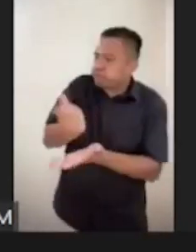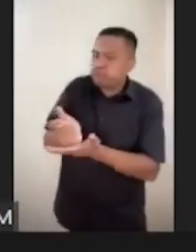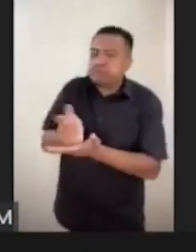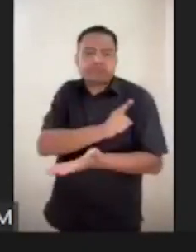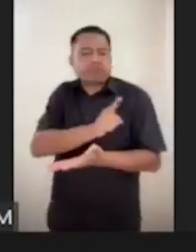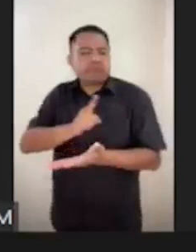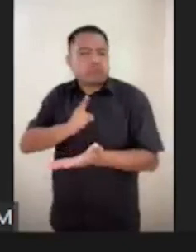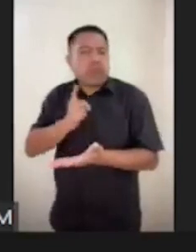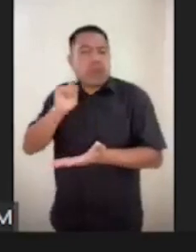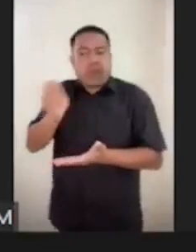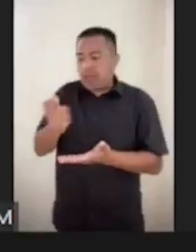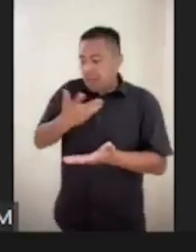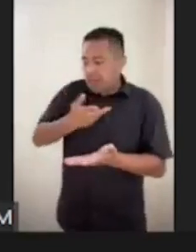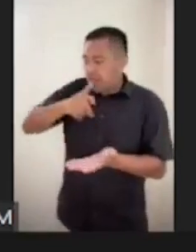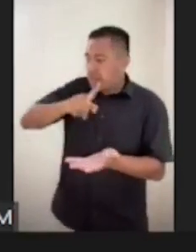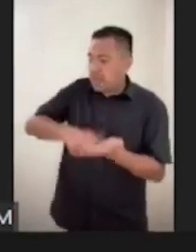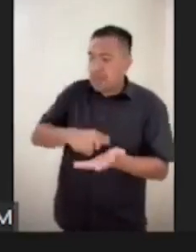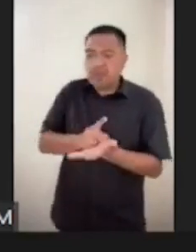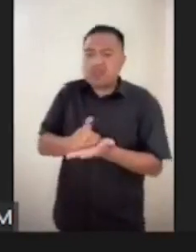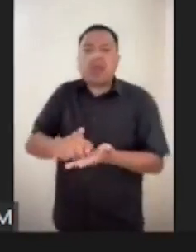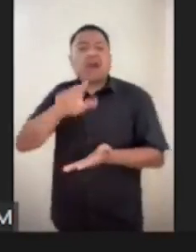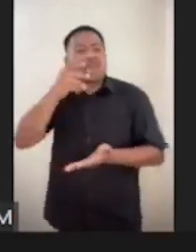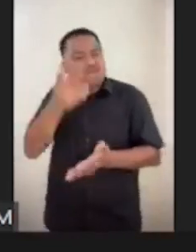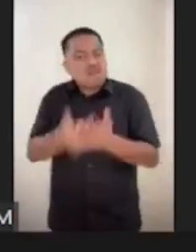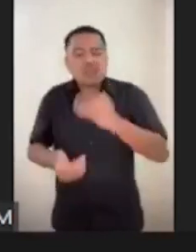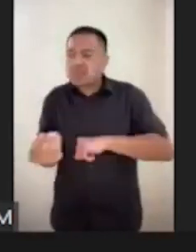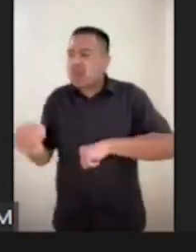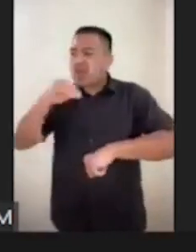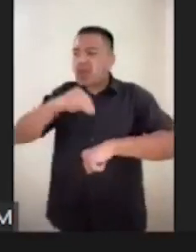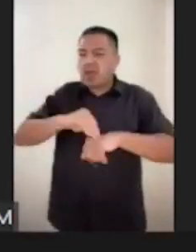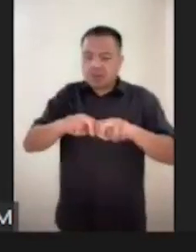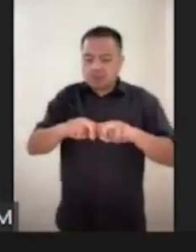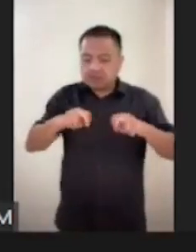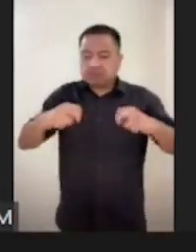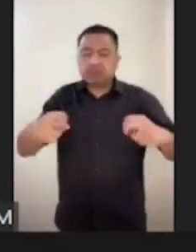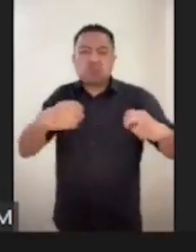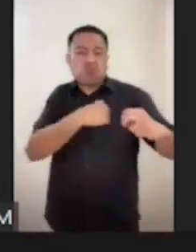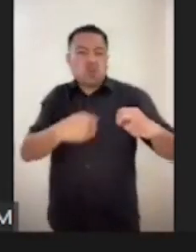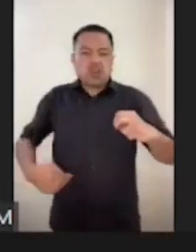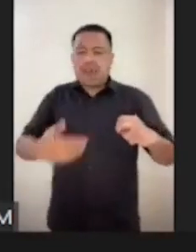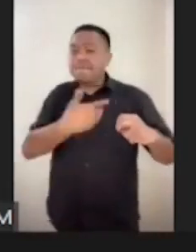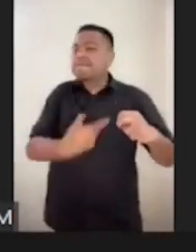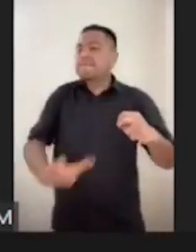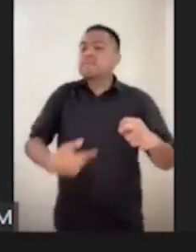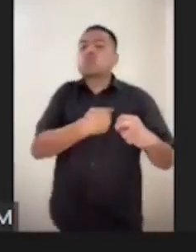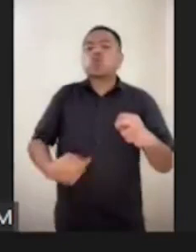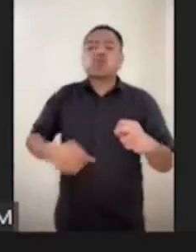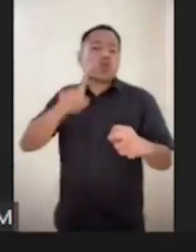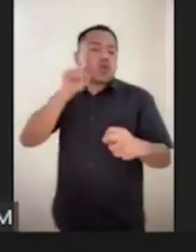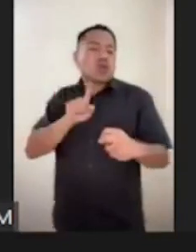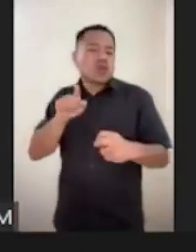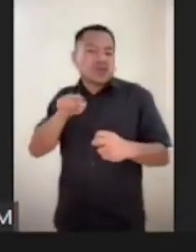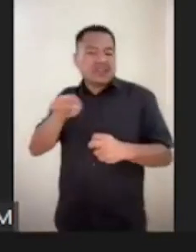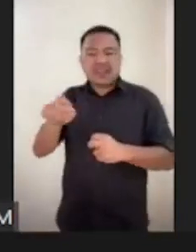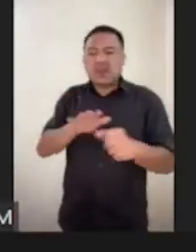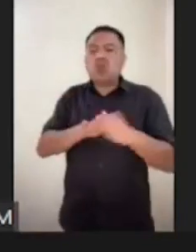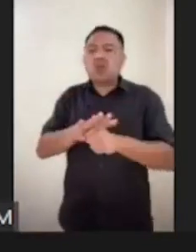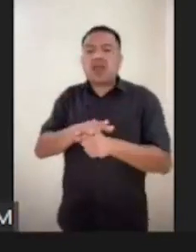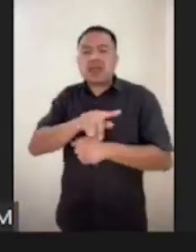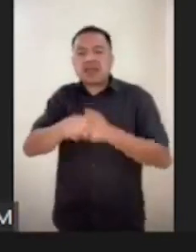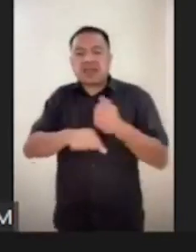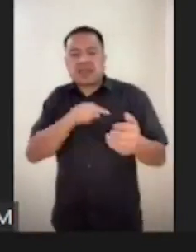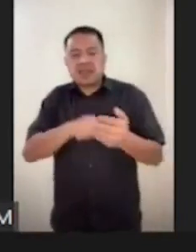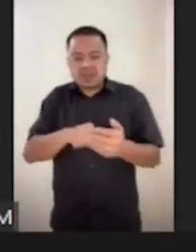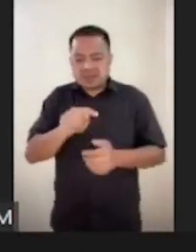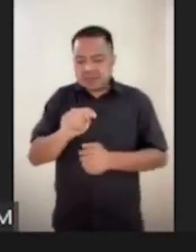tienen derecho, además de no convocar a sesiones de cabildo que atribuyen a la presidenta municipal, tesorero del Ayuntamiento de Tlalixaquilla de